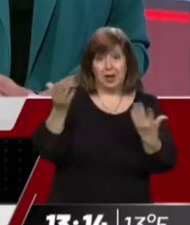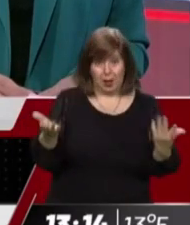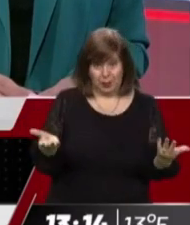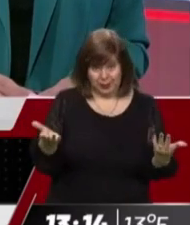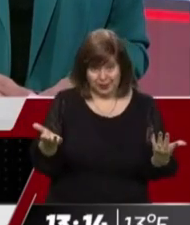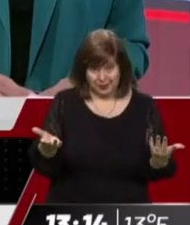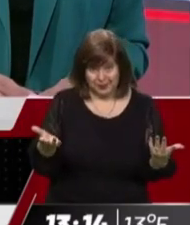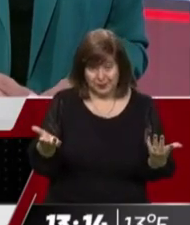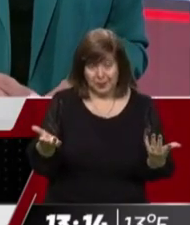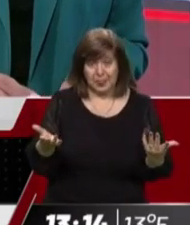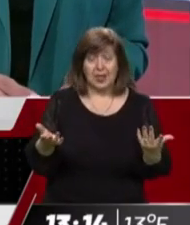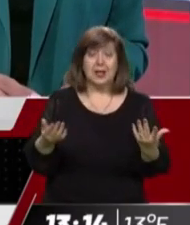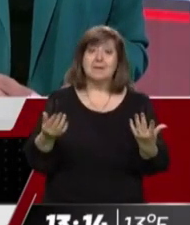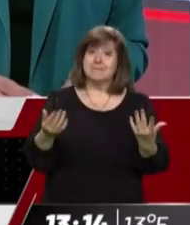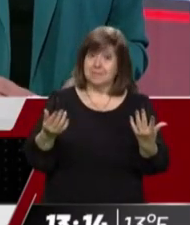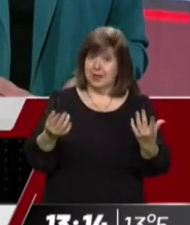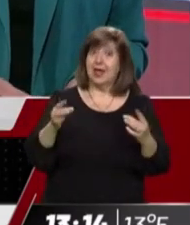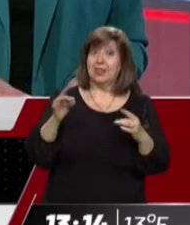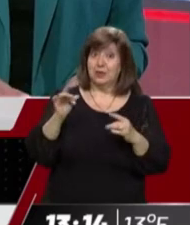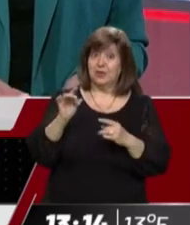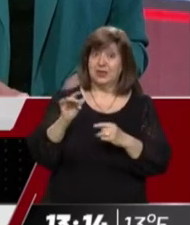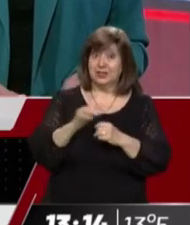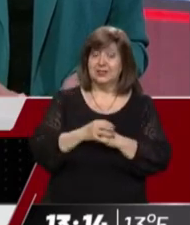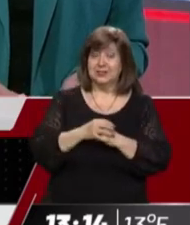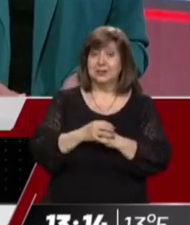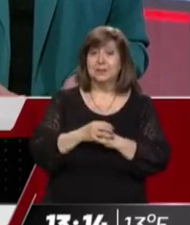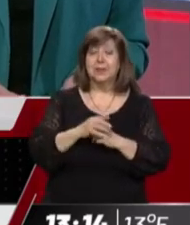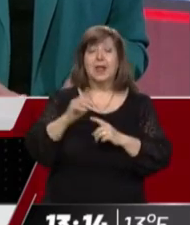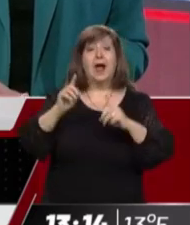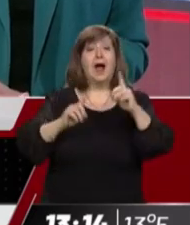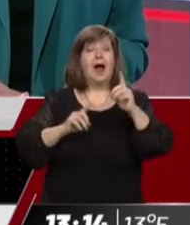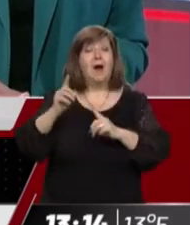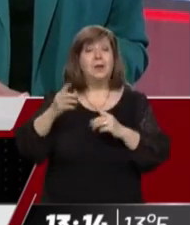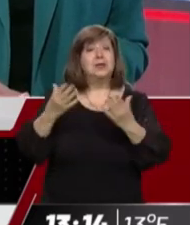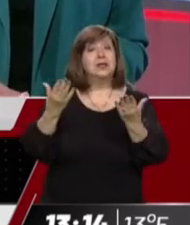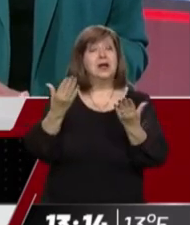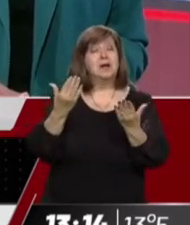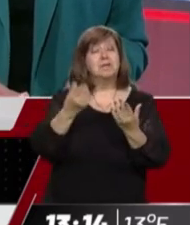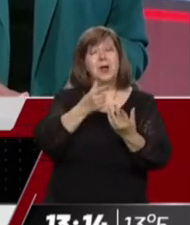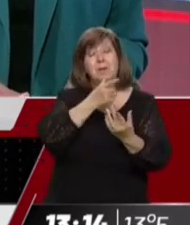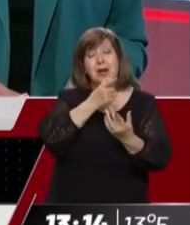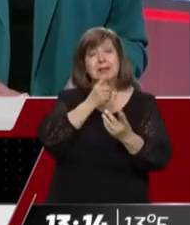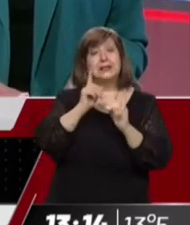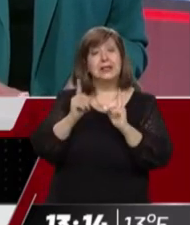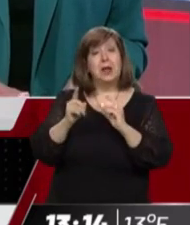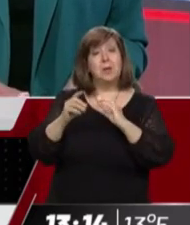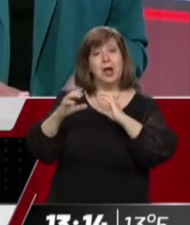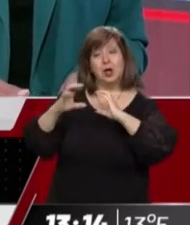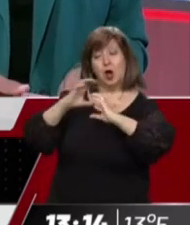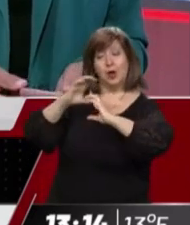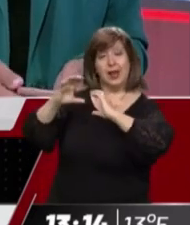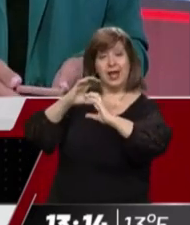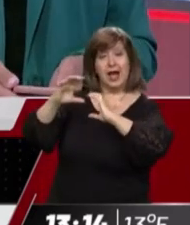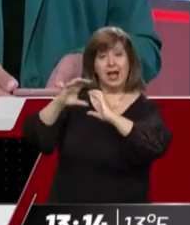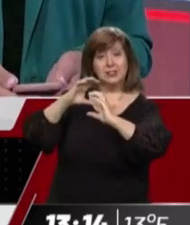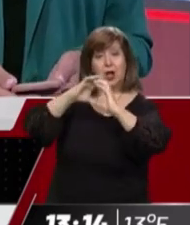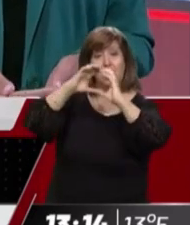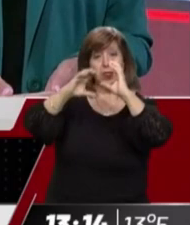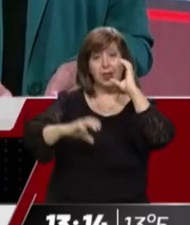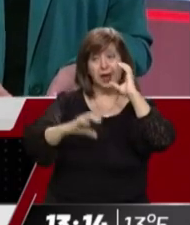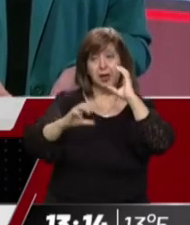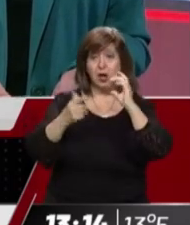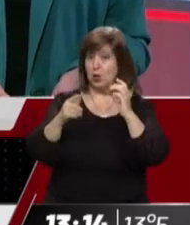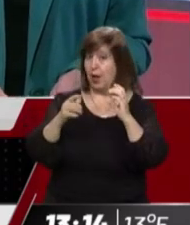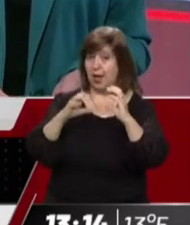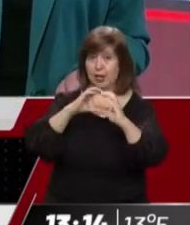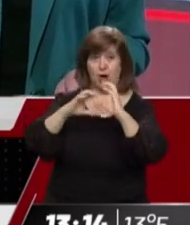está, vaya a saber si fue el indicado, vaya a saber cuál fue el contexto, y las cosas igual pasan por esto que decimos,